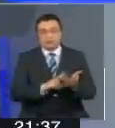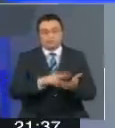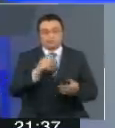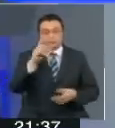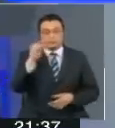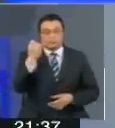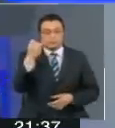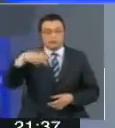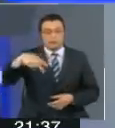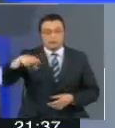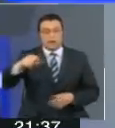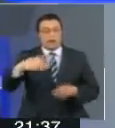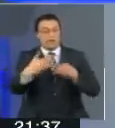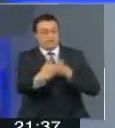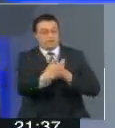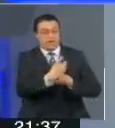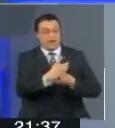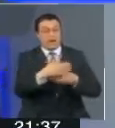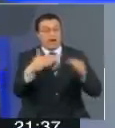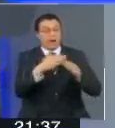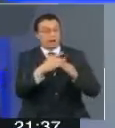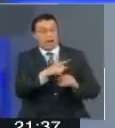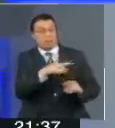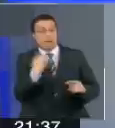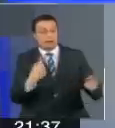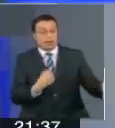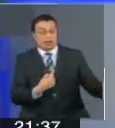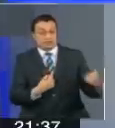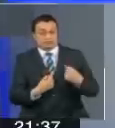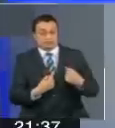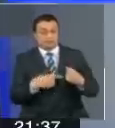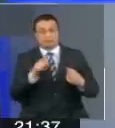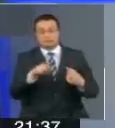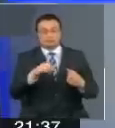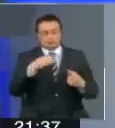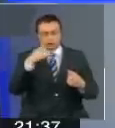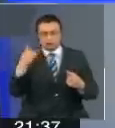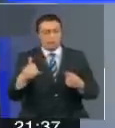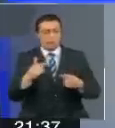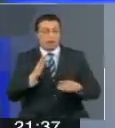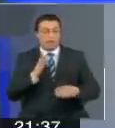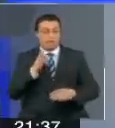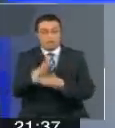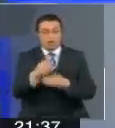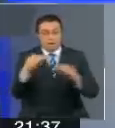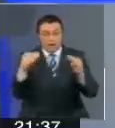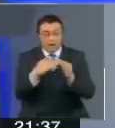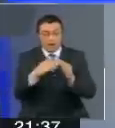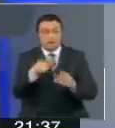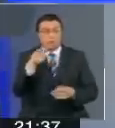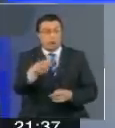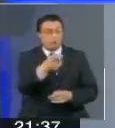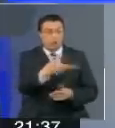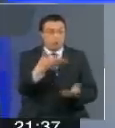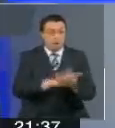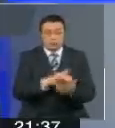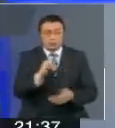que viene a la casa para matar. La DINA siempre fue a las casas para